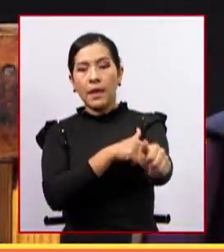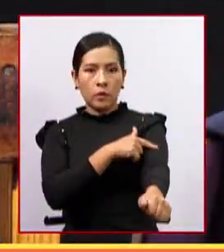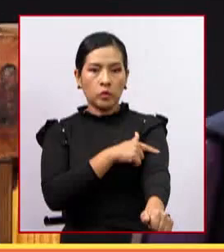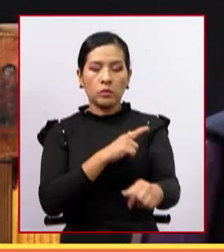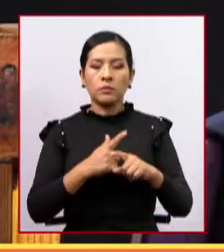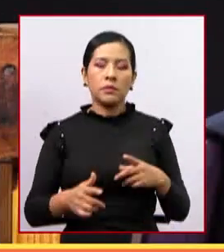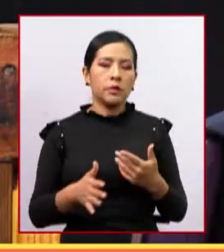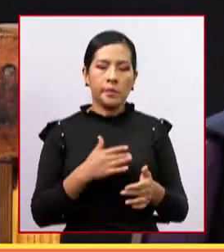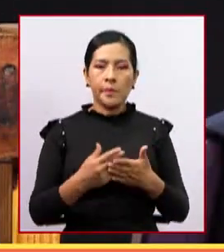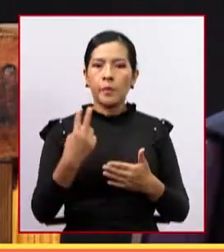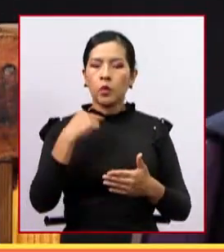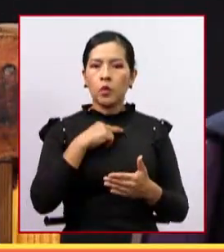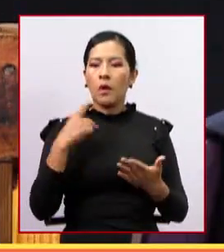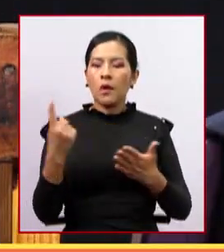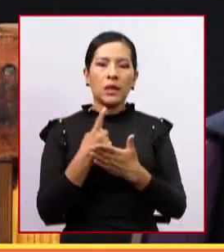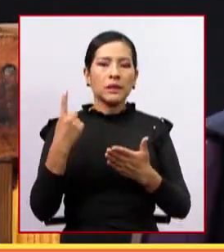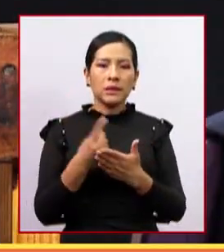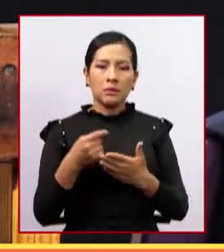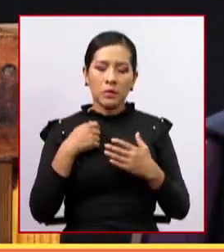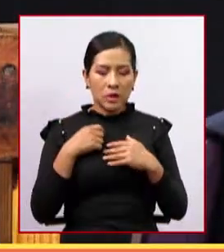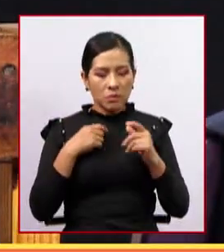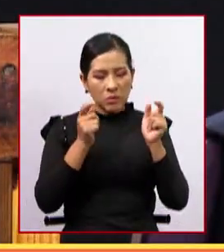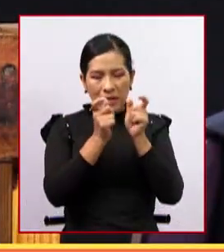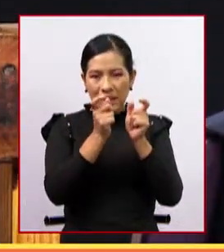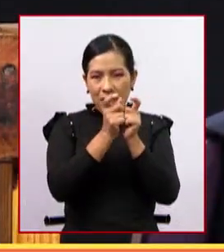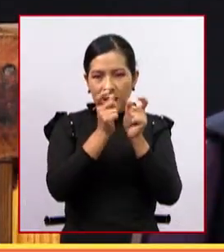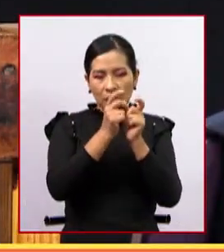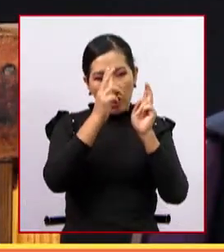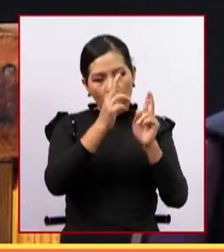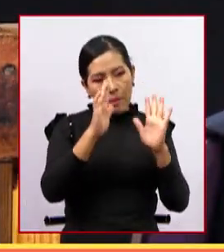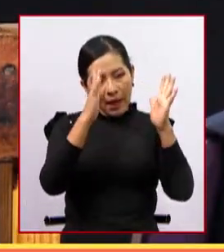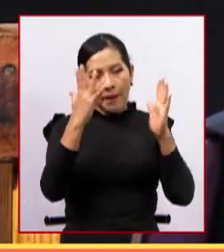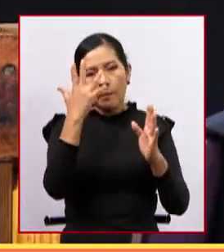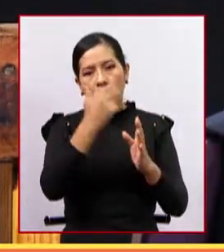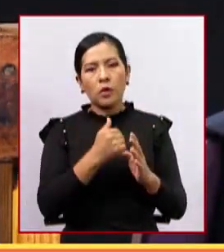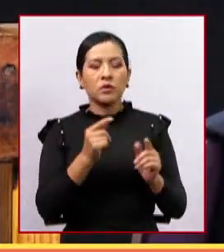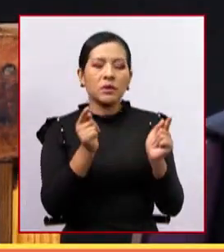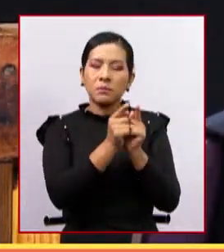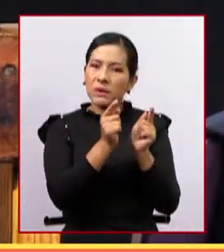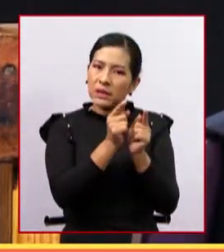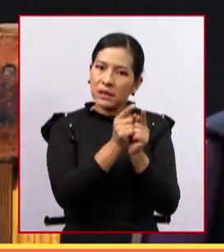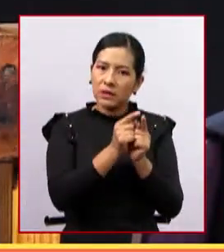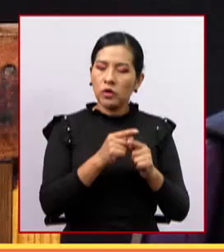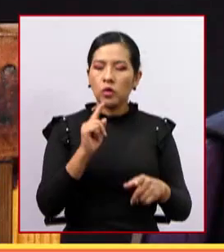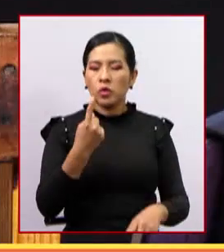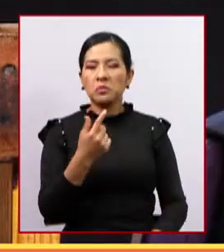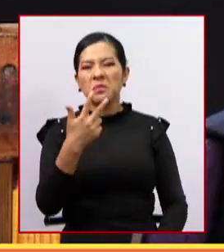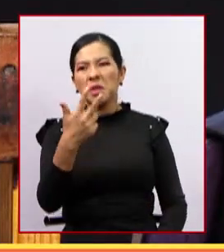hacíamos era un homenaje muy pequeñito, en el que hicimos solo